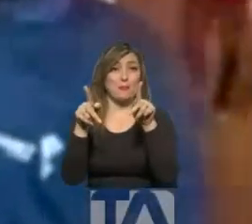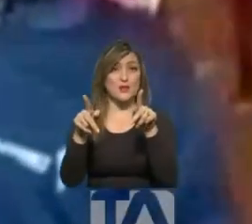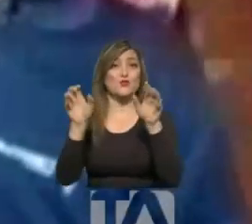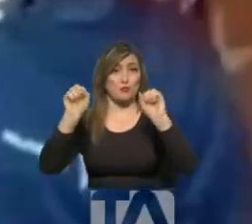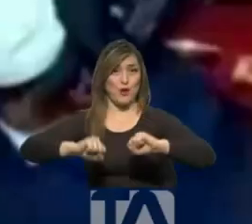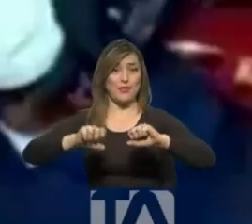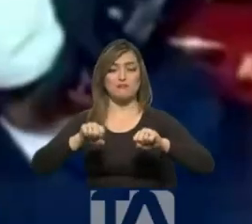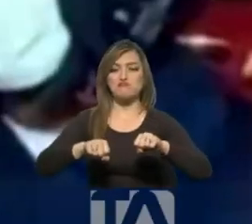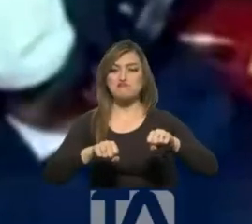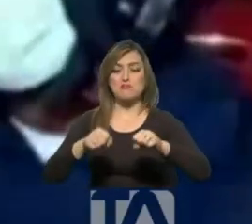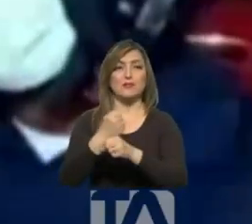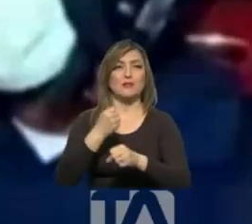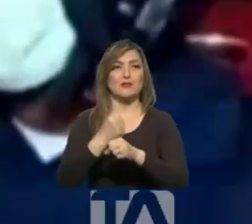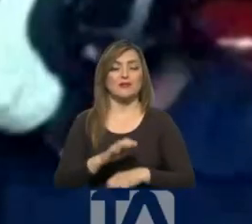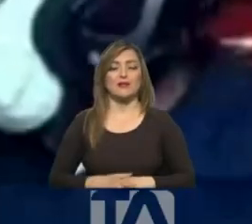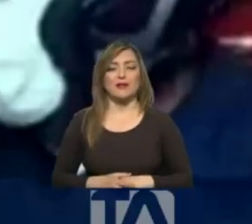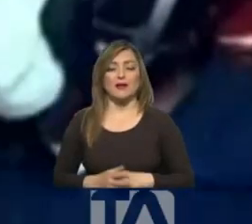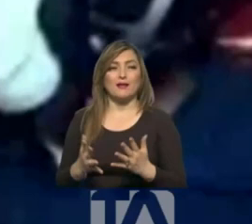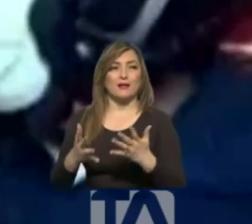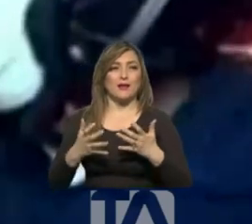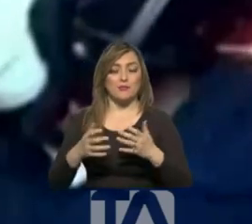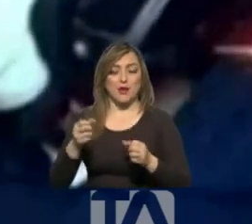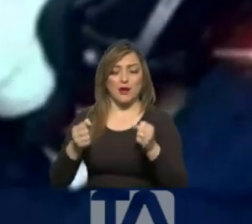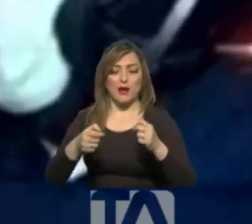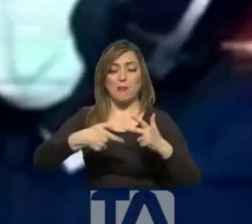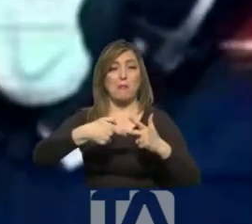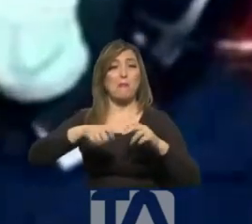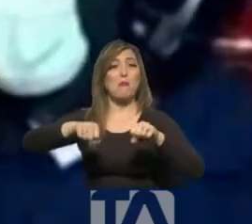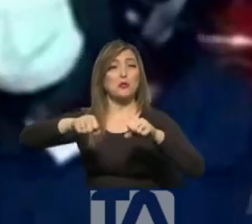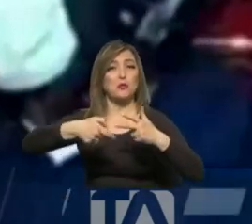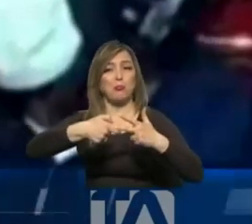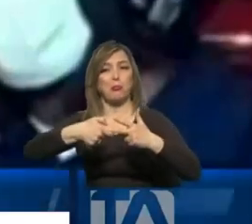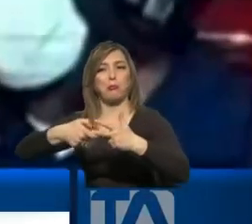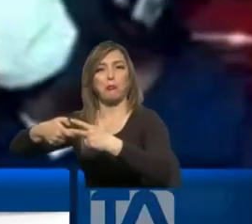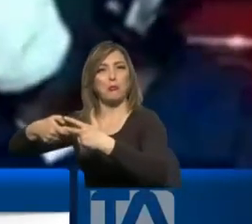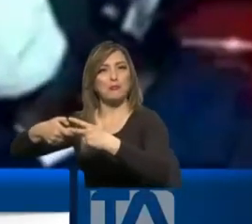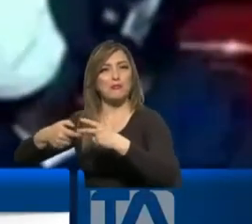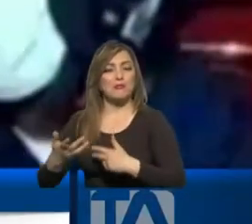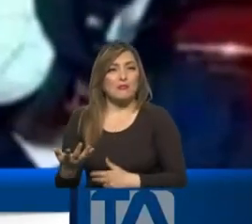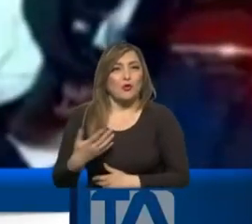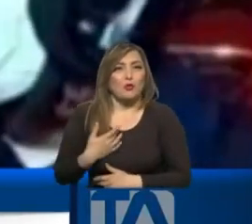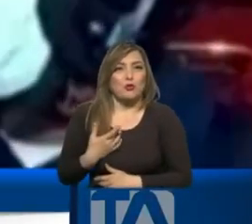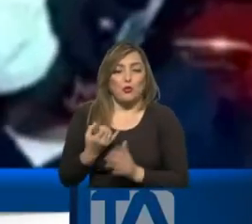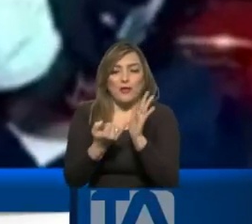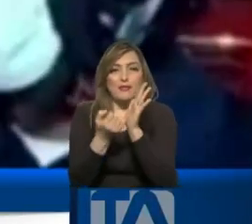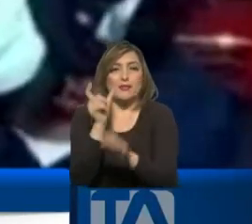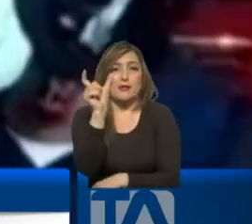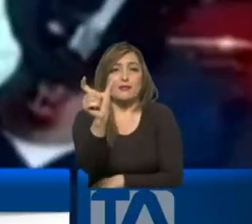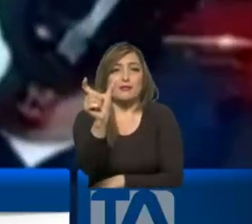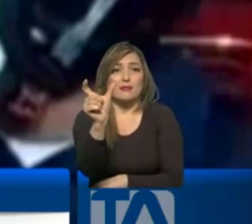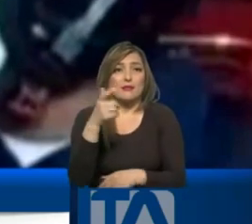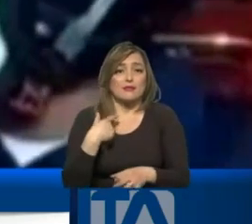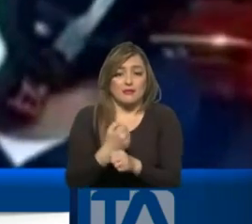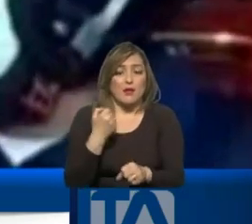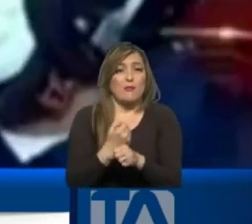la circulación. Se quieren llevar mi vehículo de transporte personal retenido. Sin embargo, como les estoy diciendo, estoy